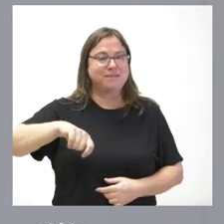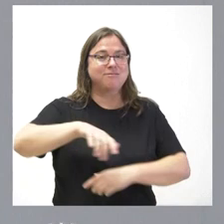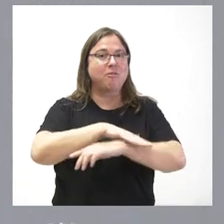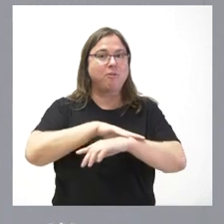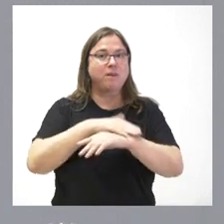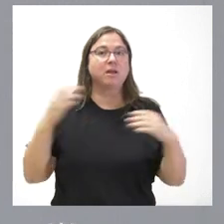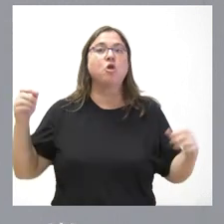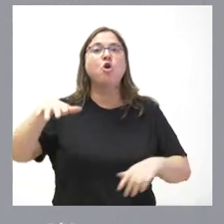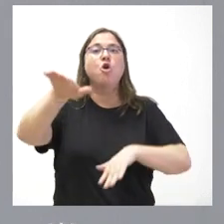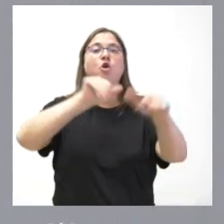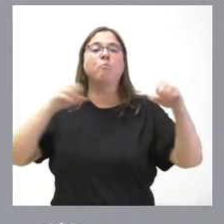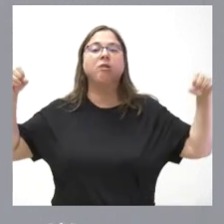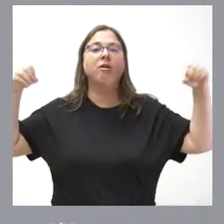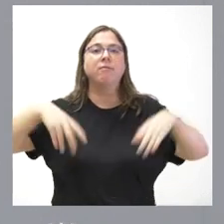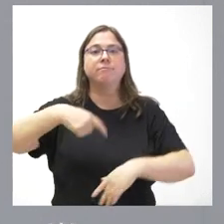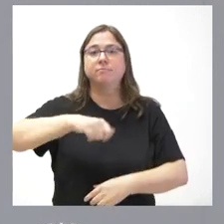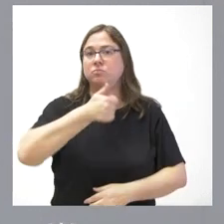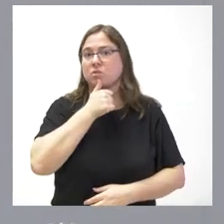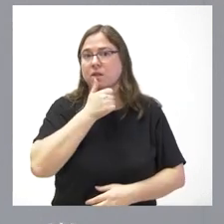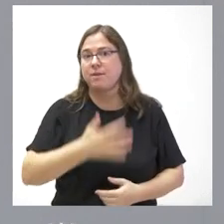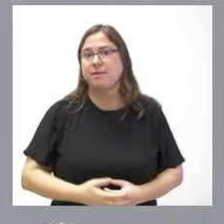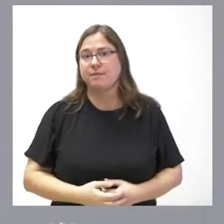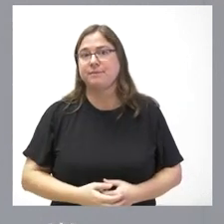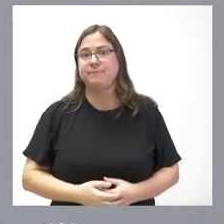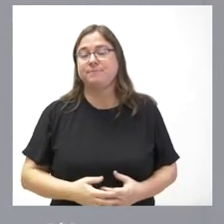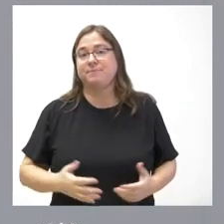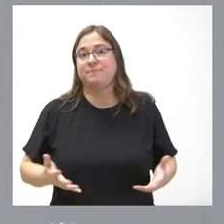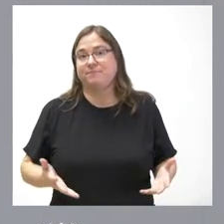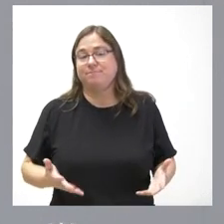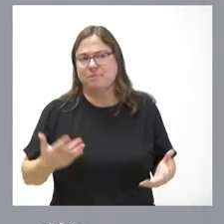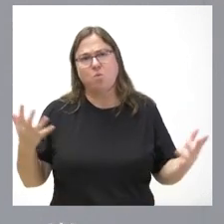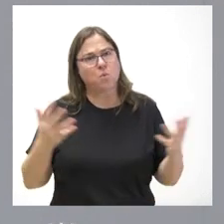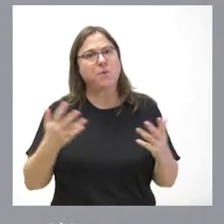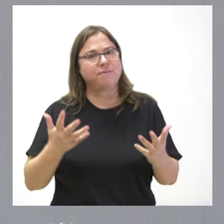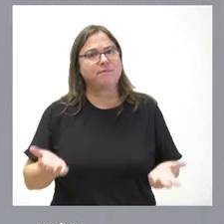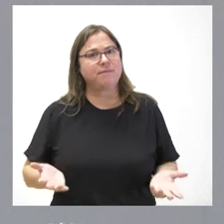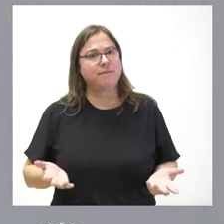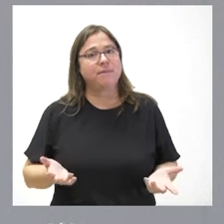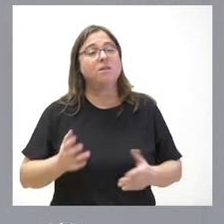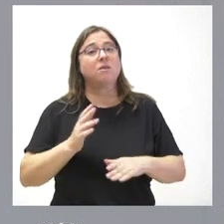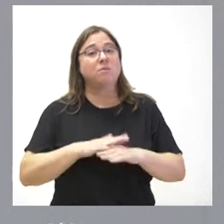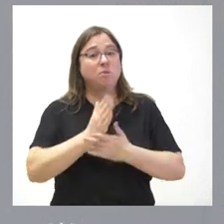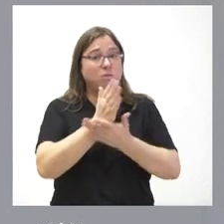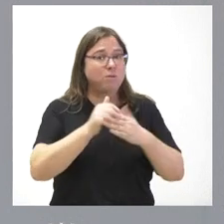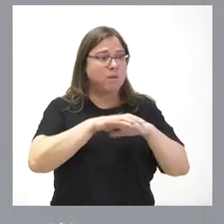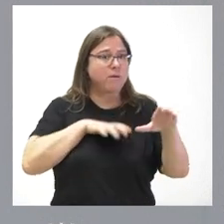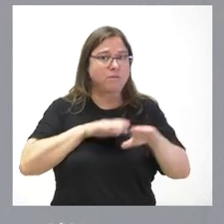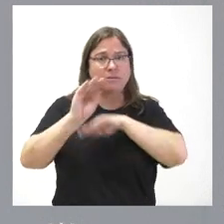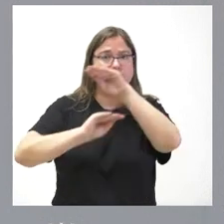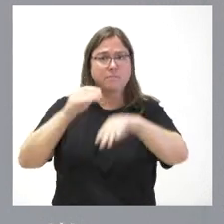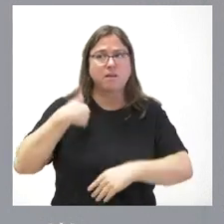la conferencia de presidentes Esto sí que me parece que es ya urgente porque hay una mayoría de comunidades que lo hemos pedido